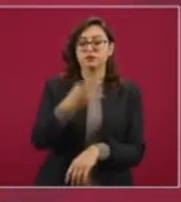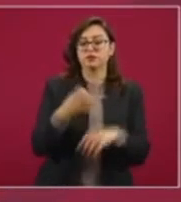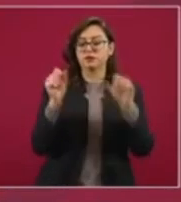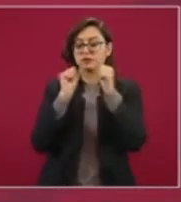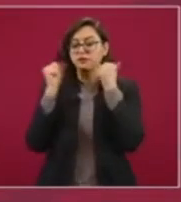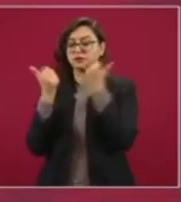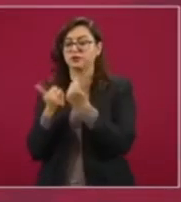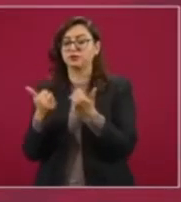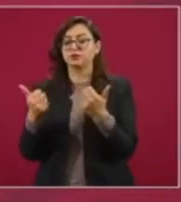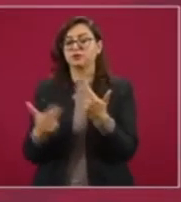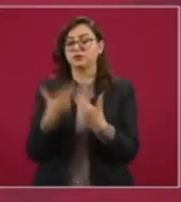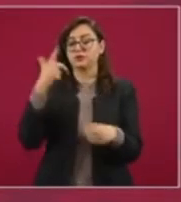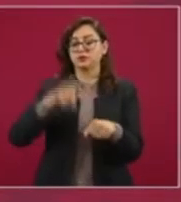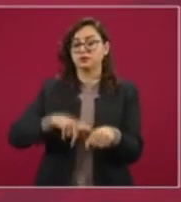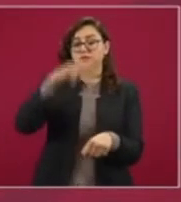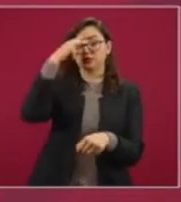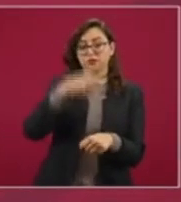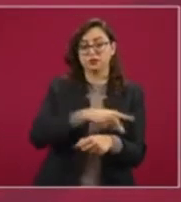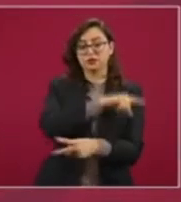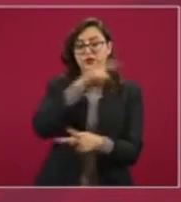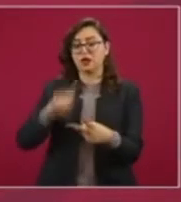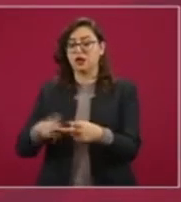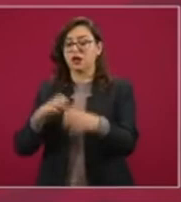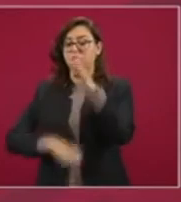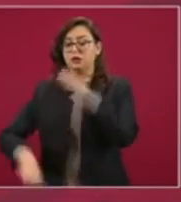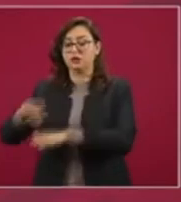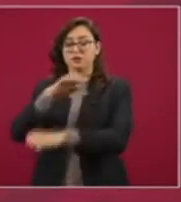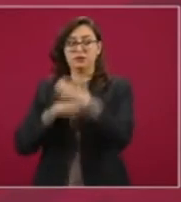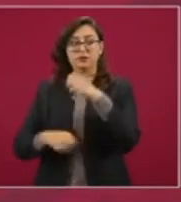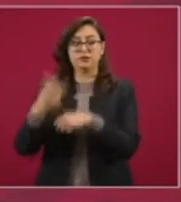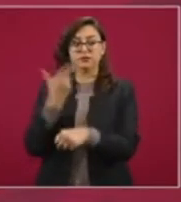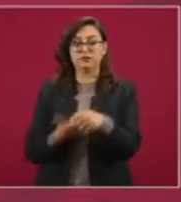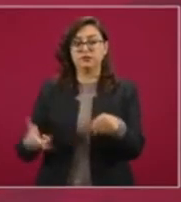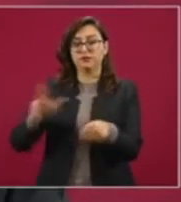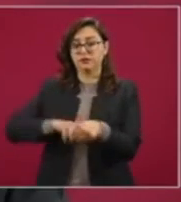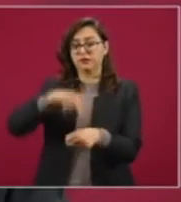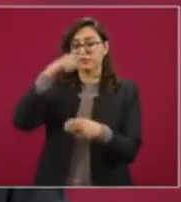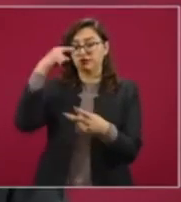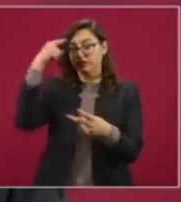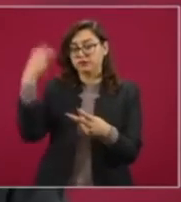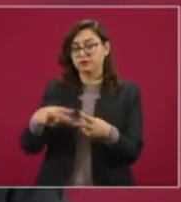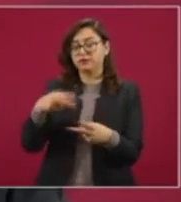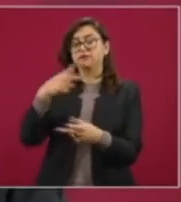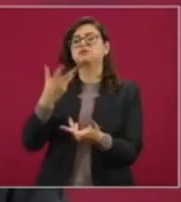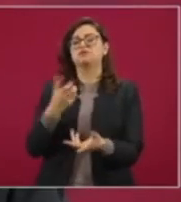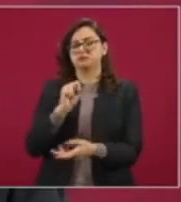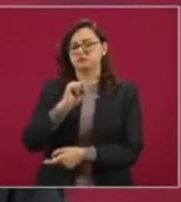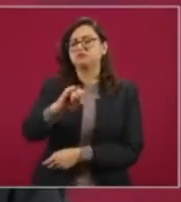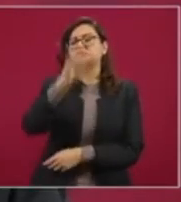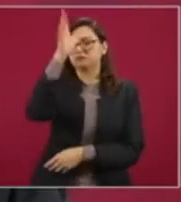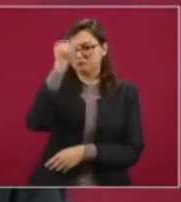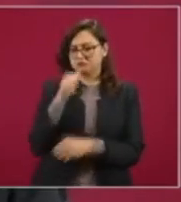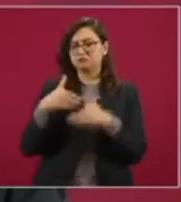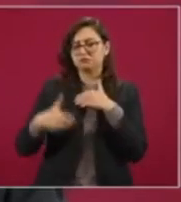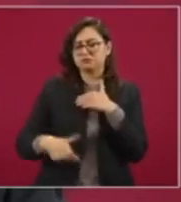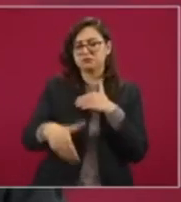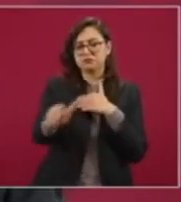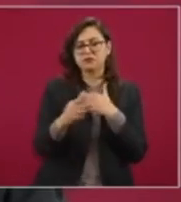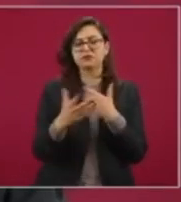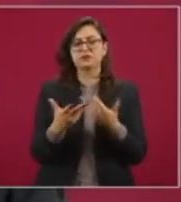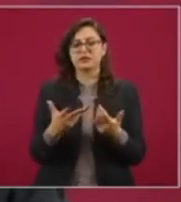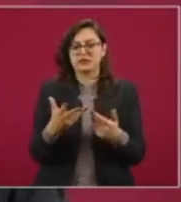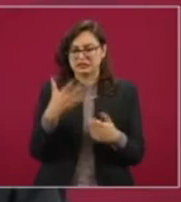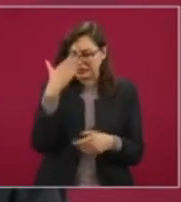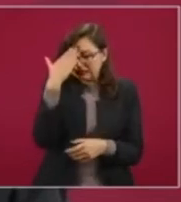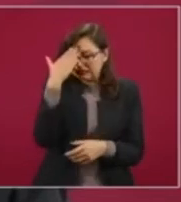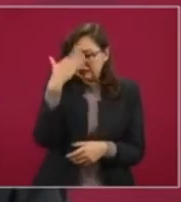Hospitales ratificamos con gusto nuestro compromiso con este acuerdo histórico, convencidos de que nuestra aportación está alineada con